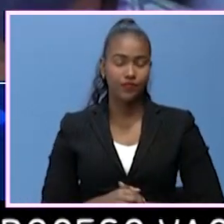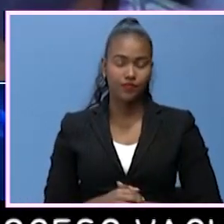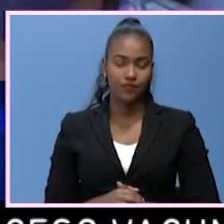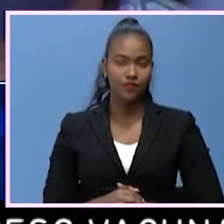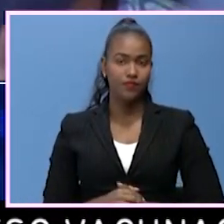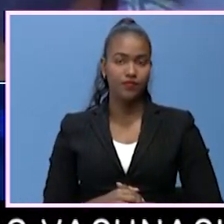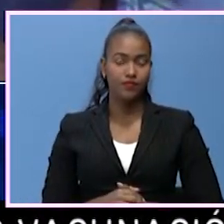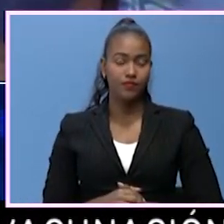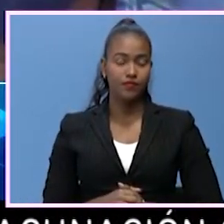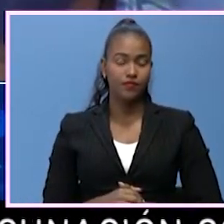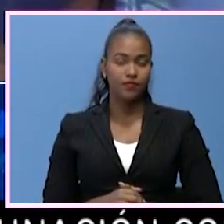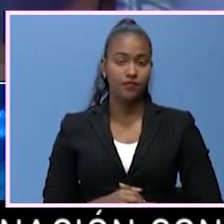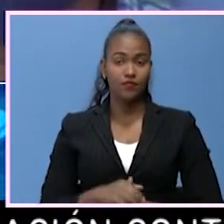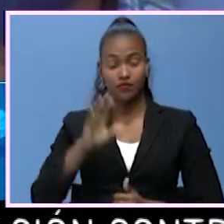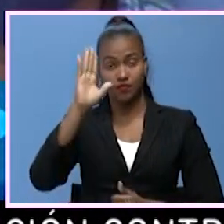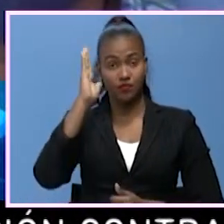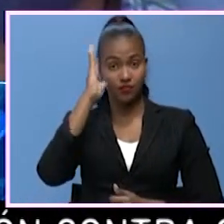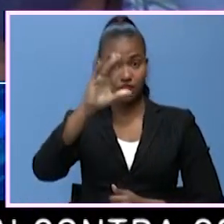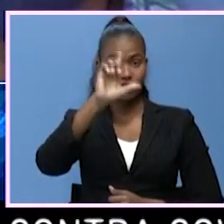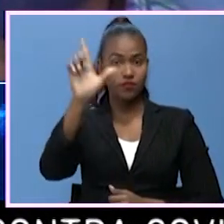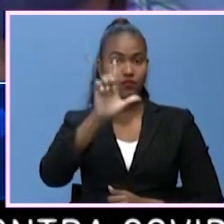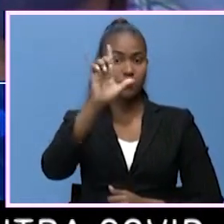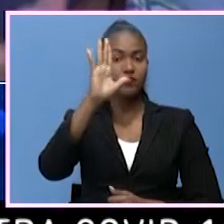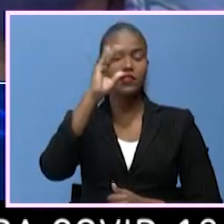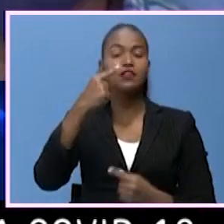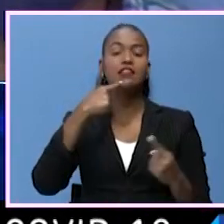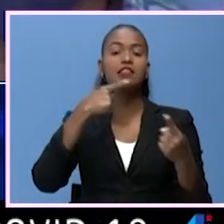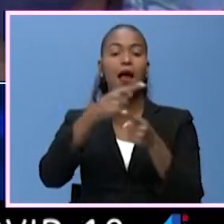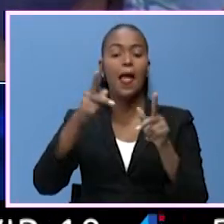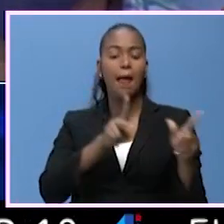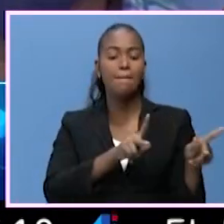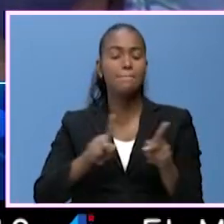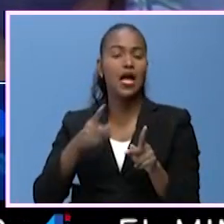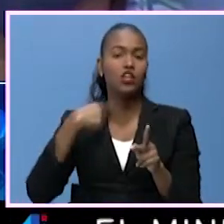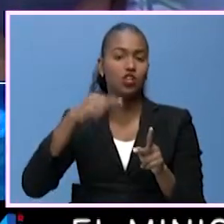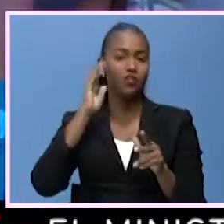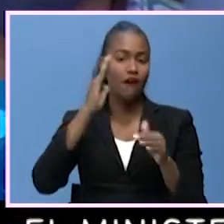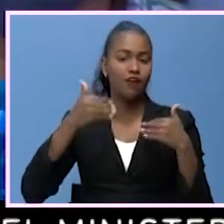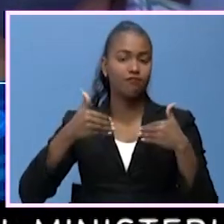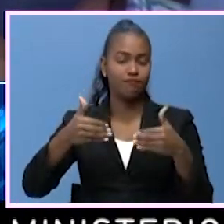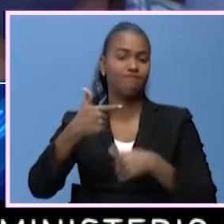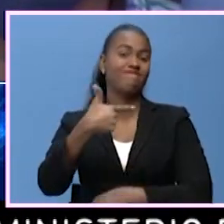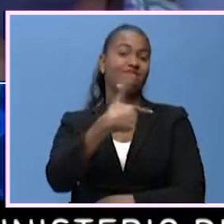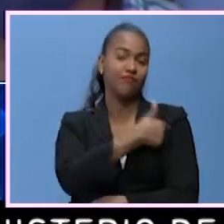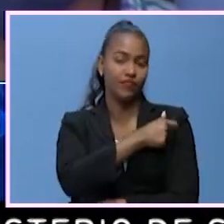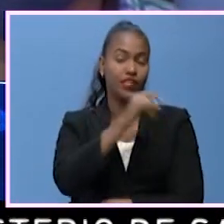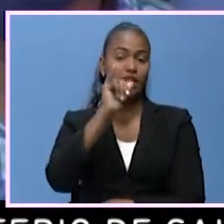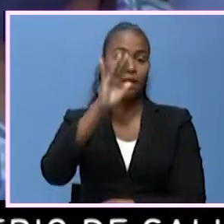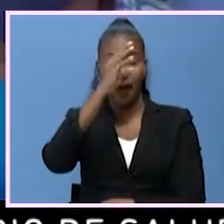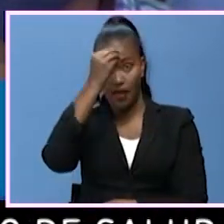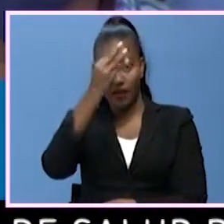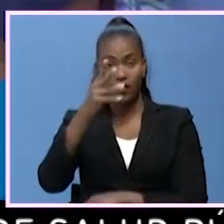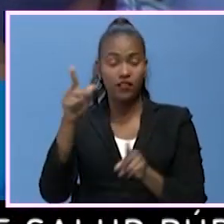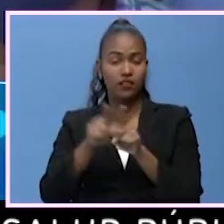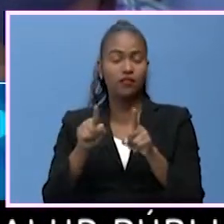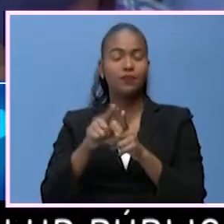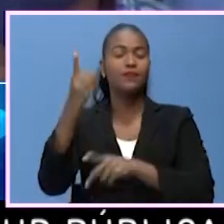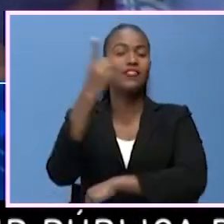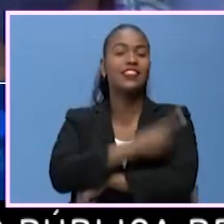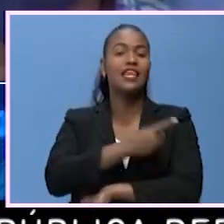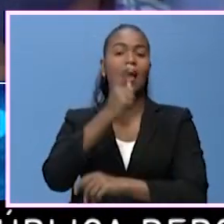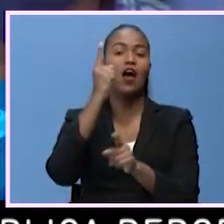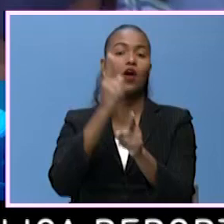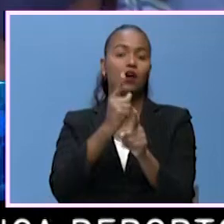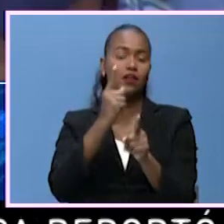que el lunes se va a anunciar el plan de vacunación. Y ahí se va a decir también el día